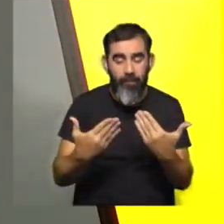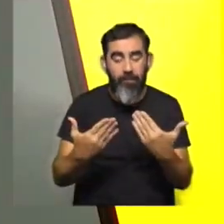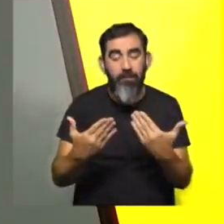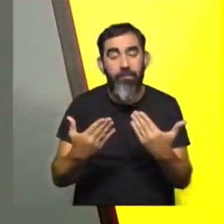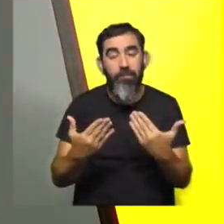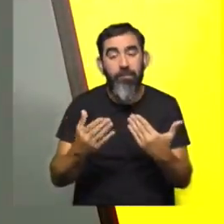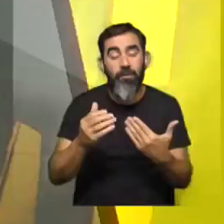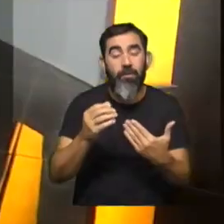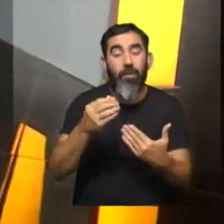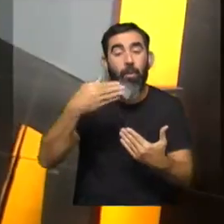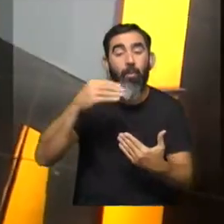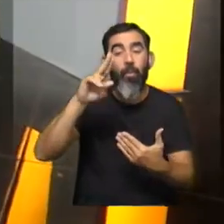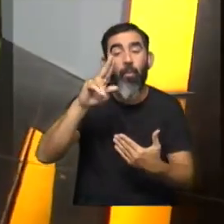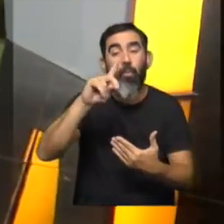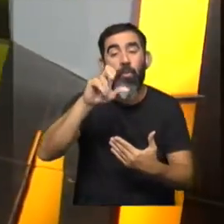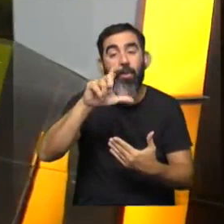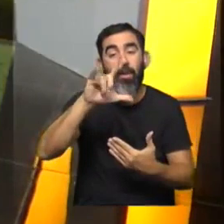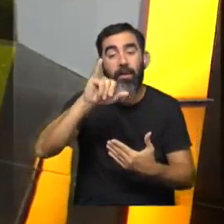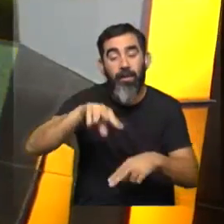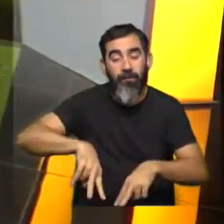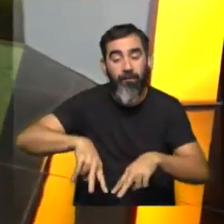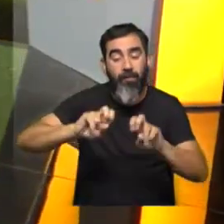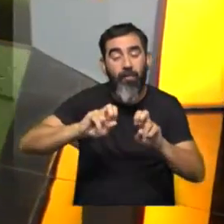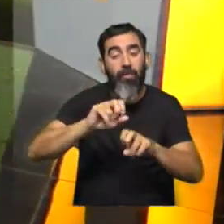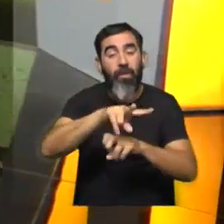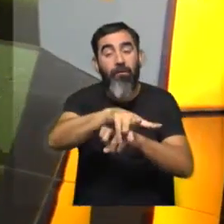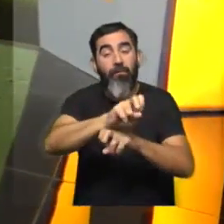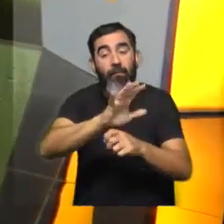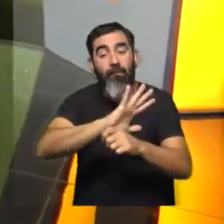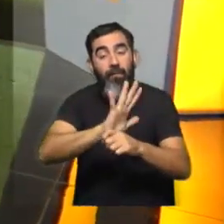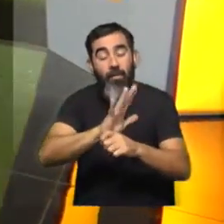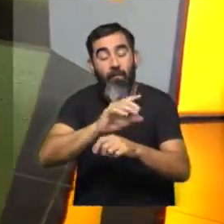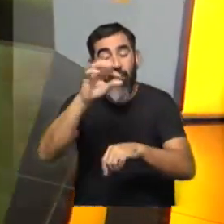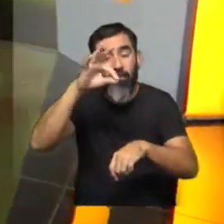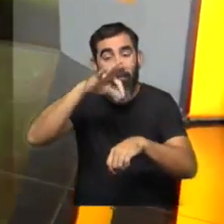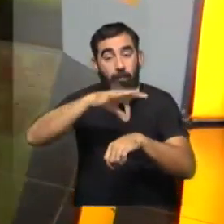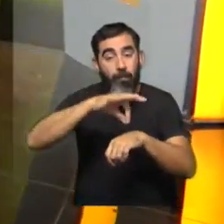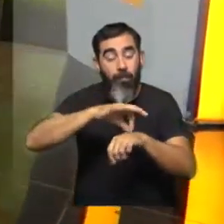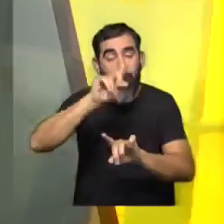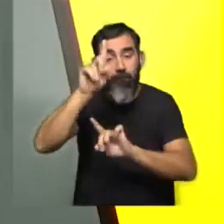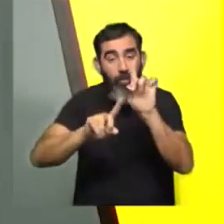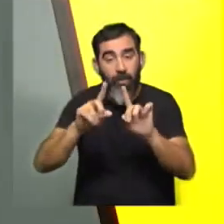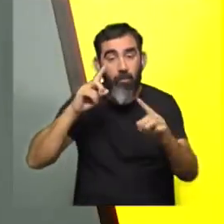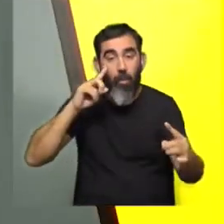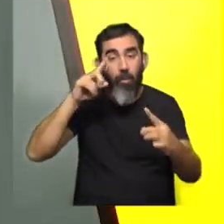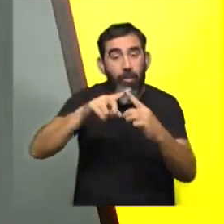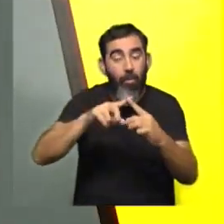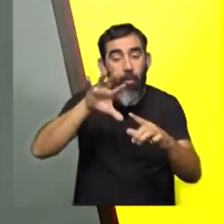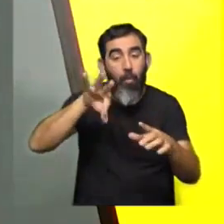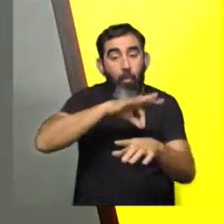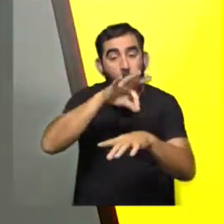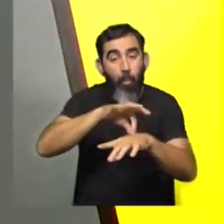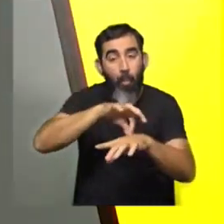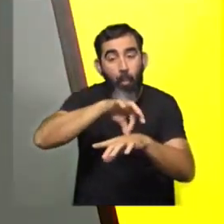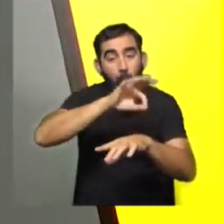de Gonzalo Budelli, que es investigador del Departamento de Biofísica de la Facultad de Medicina, que se enfoca en mosquitas y moscas y